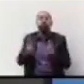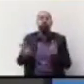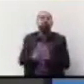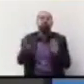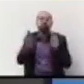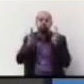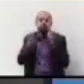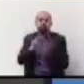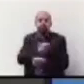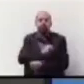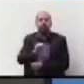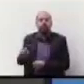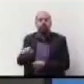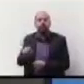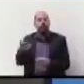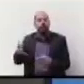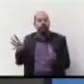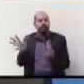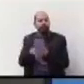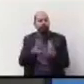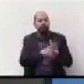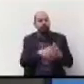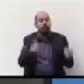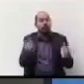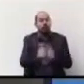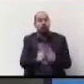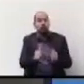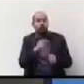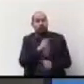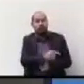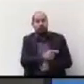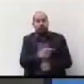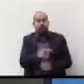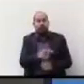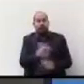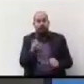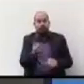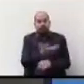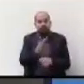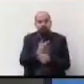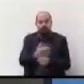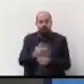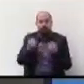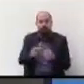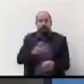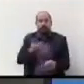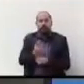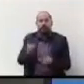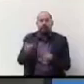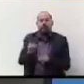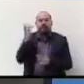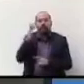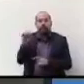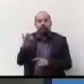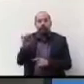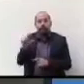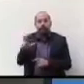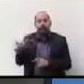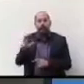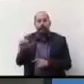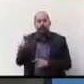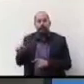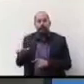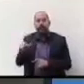delictivo que participó en un enfrentamiento contra elementos de la Secretaría de Seguridad Pública en el municipio de San Miguel Chosla. Se detuvo a